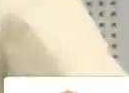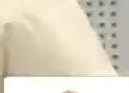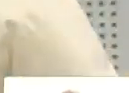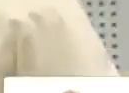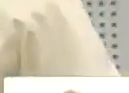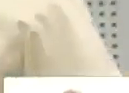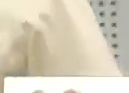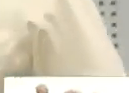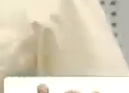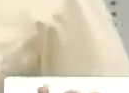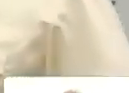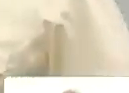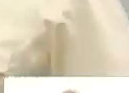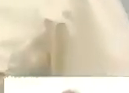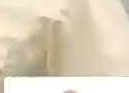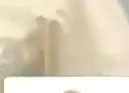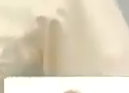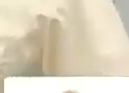conspiraciones,